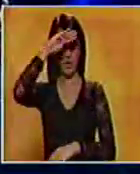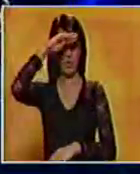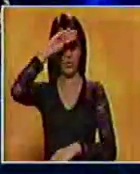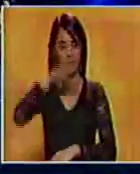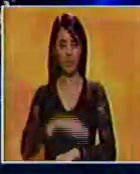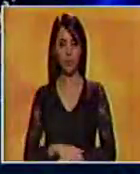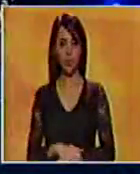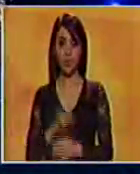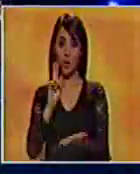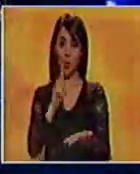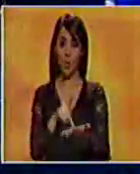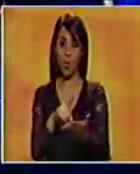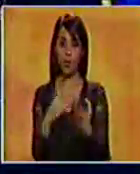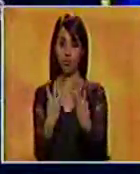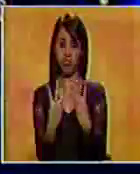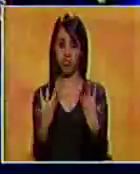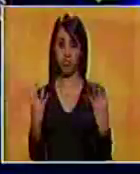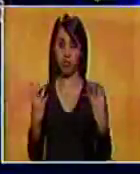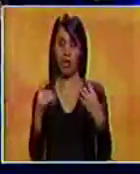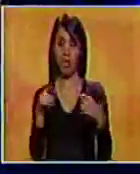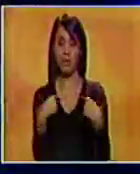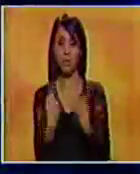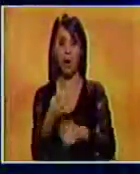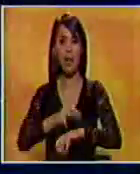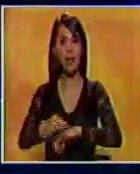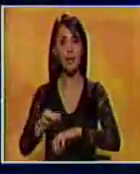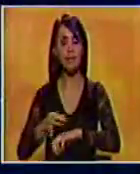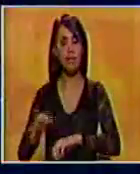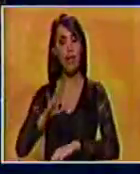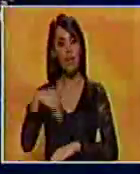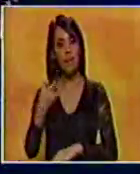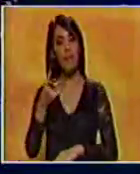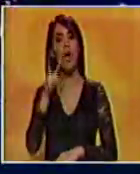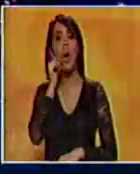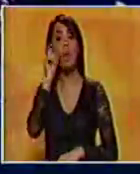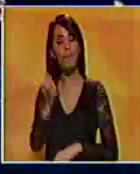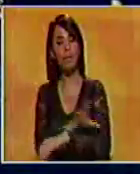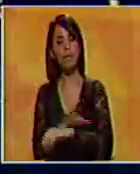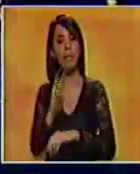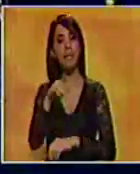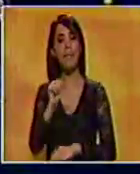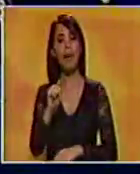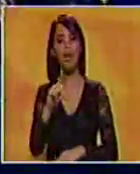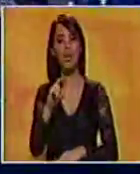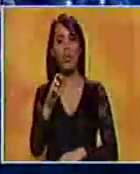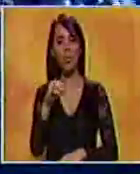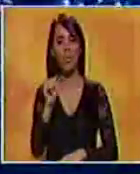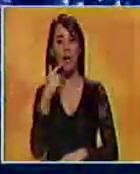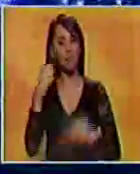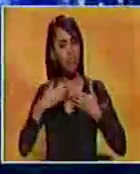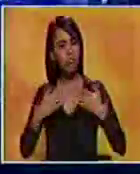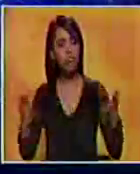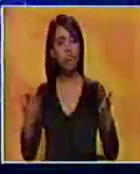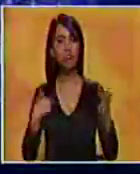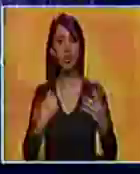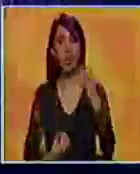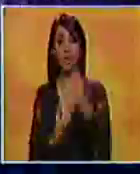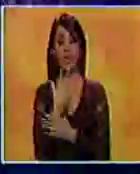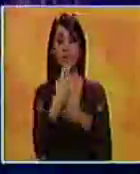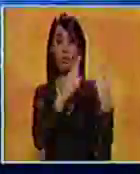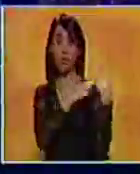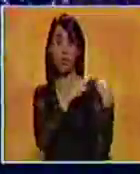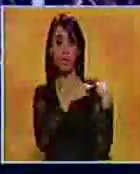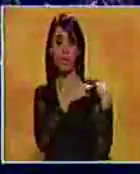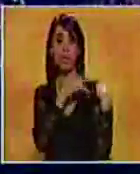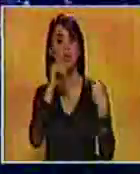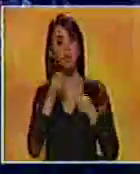la aparición de una decena de artistas de la isla. Luego Maluma fue invitado al escenario para compartir sobre su experiencia con la fundación que dirige